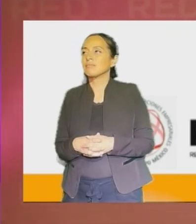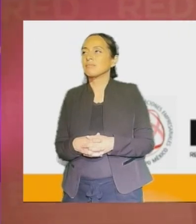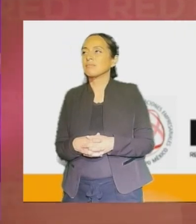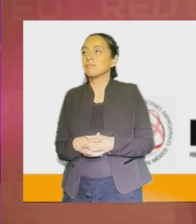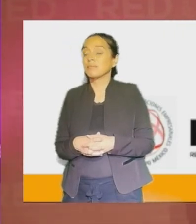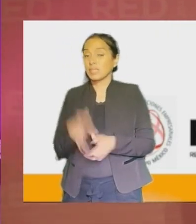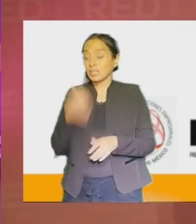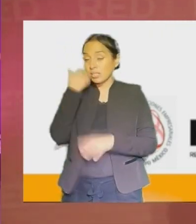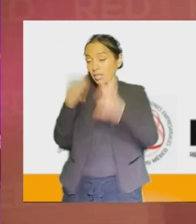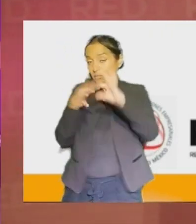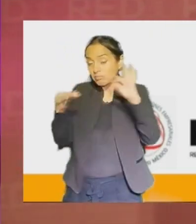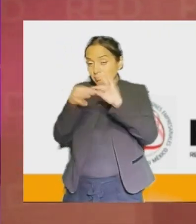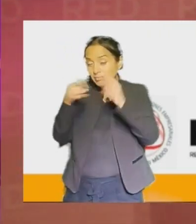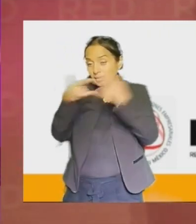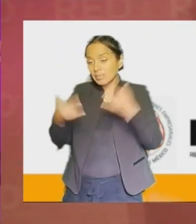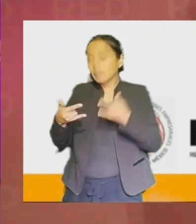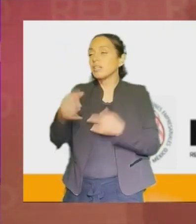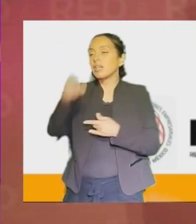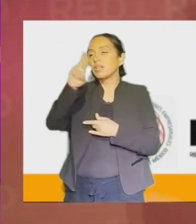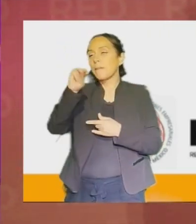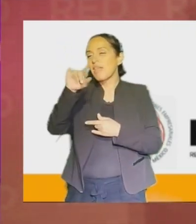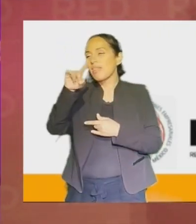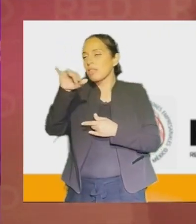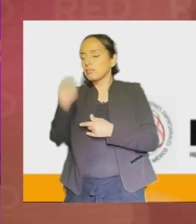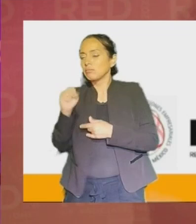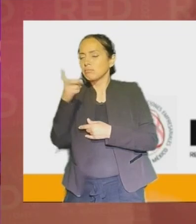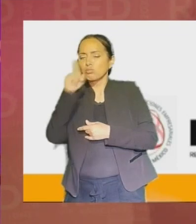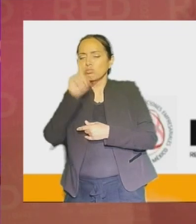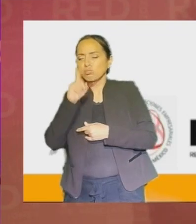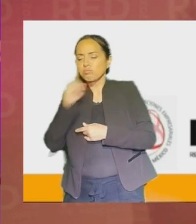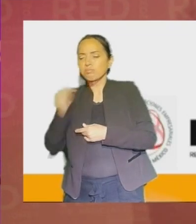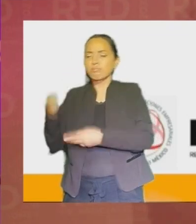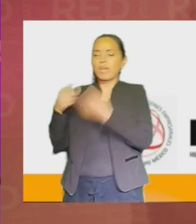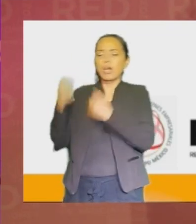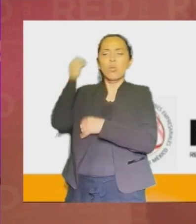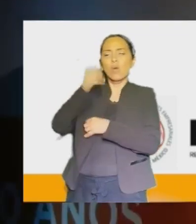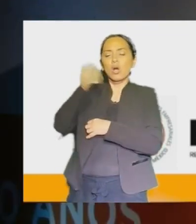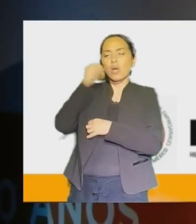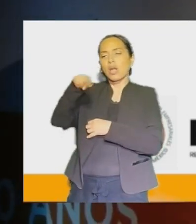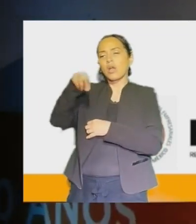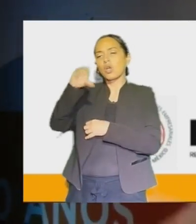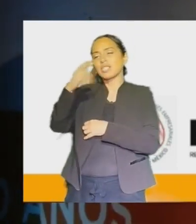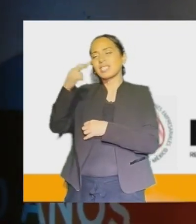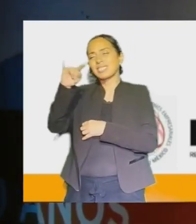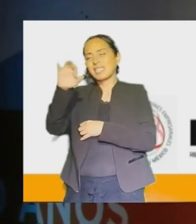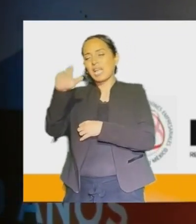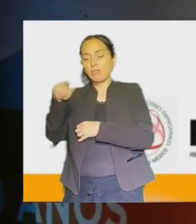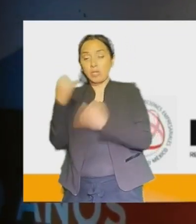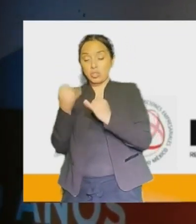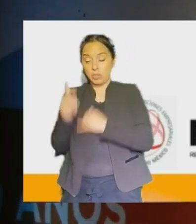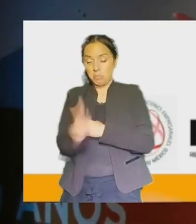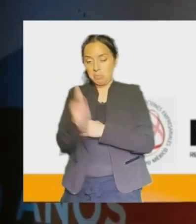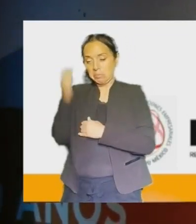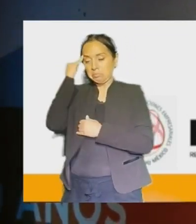Okay. Quiero contarles la historia de Remedios. Ella es una mujer que viene de Oaxaca, de Tenochtitlán. Es una mujer indígena.